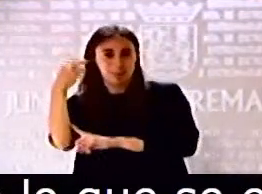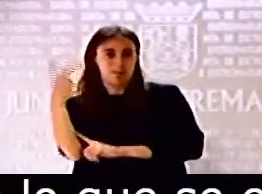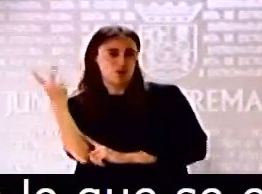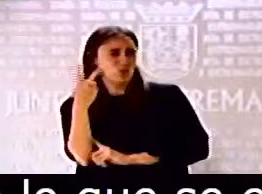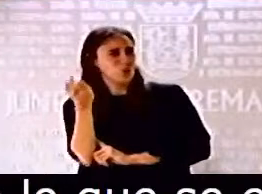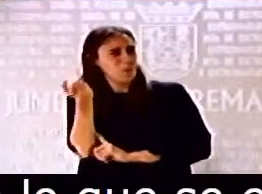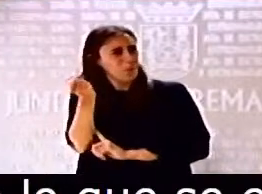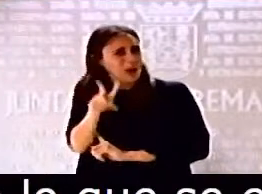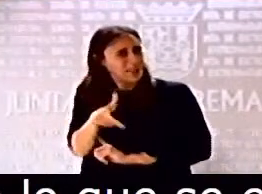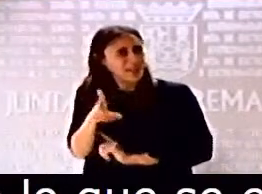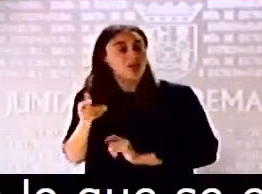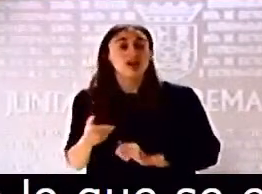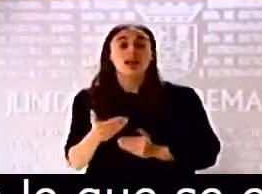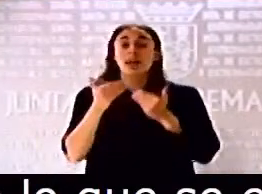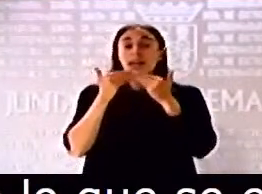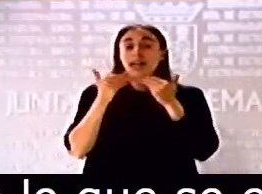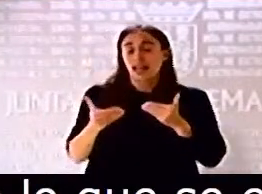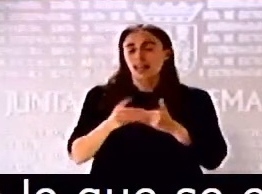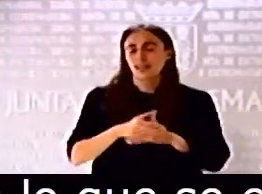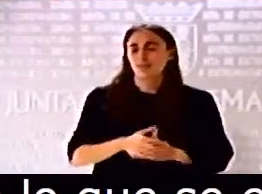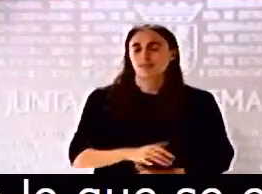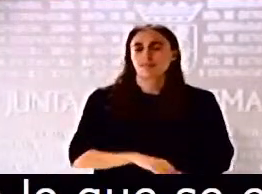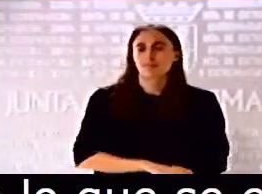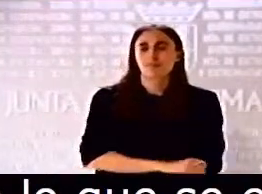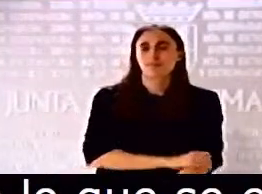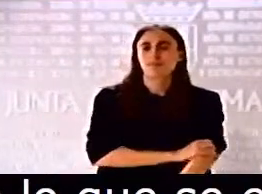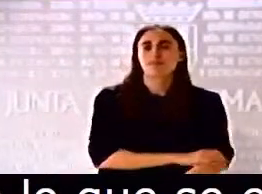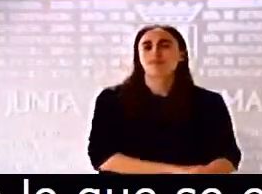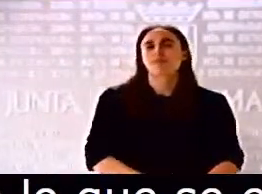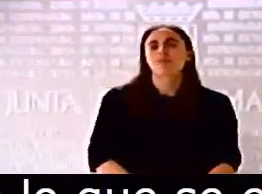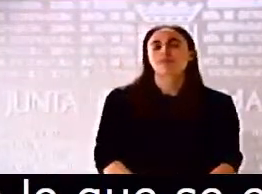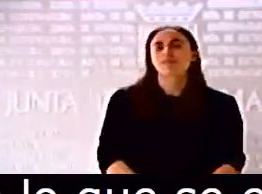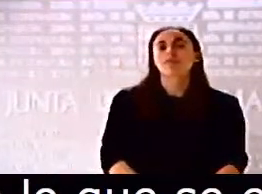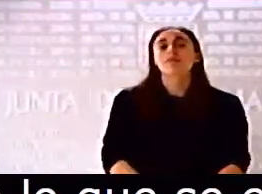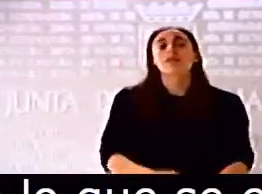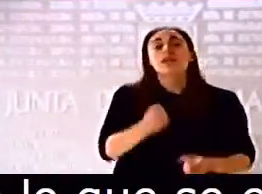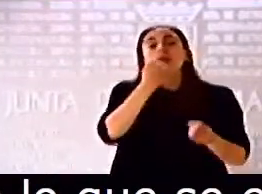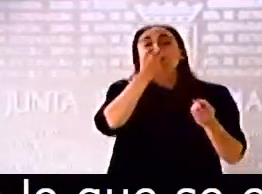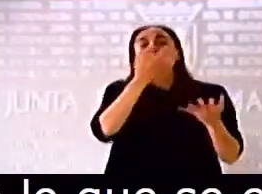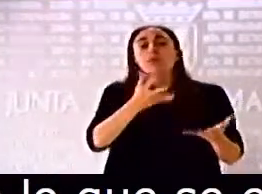Extremadura? Gracias, consejero, como siempre. Muy bien, Sergio.